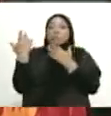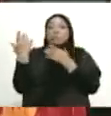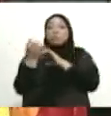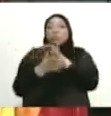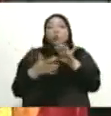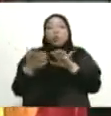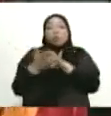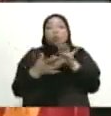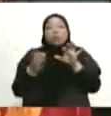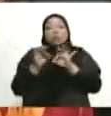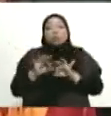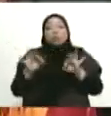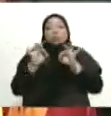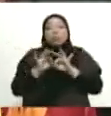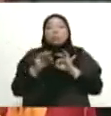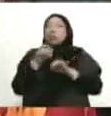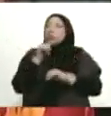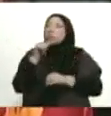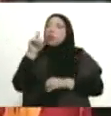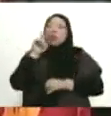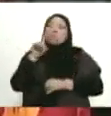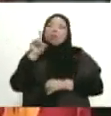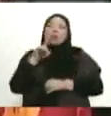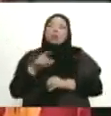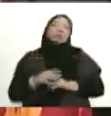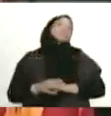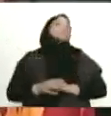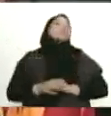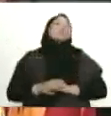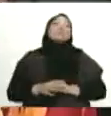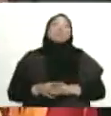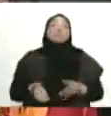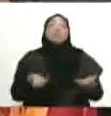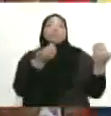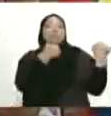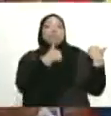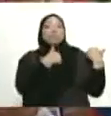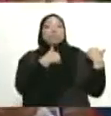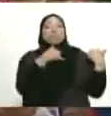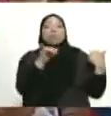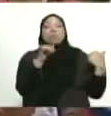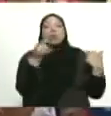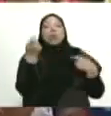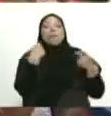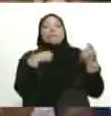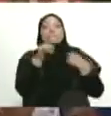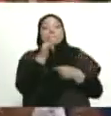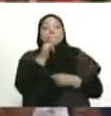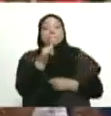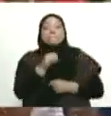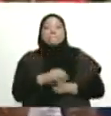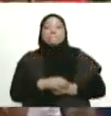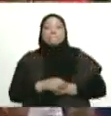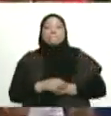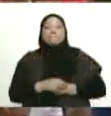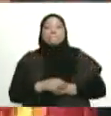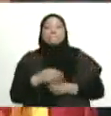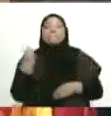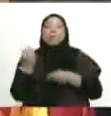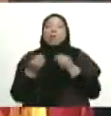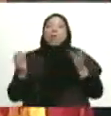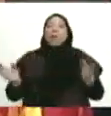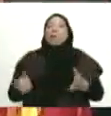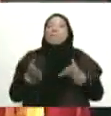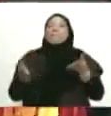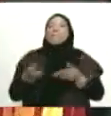violentos son ellos. No caigamos en el chantaje. No caigamos en el chantaje que tienen ellos mediáticos. Son ellos los que han empujado a